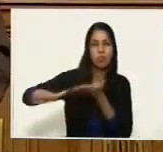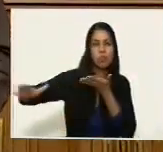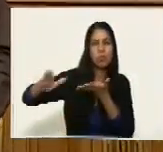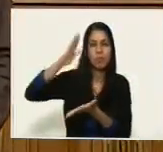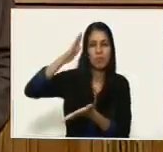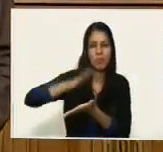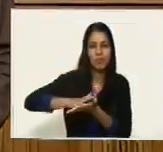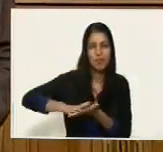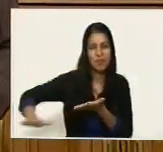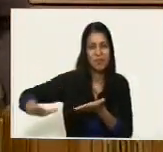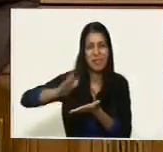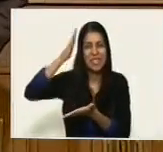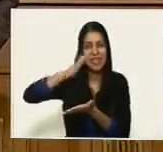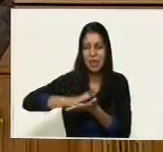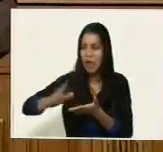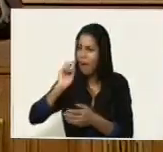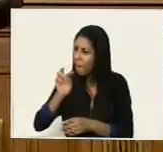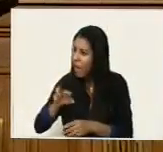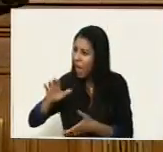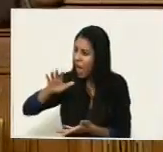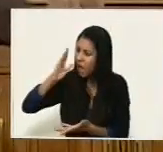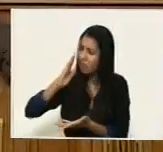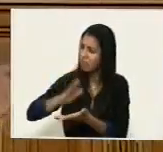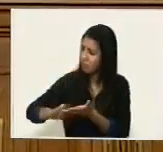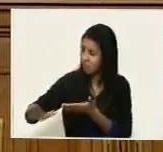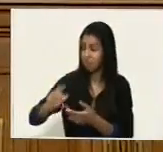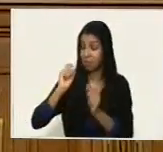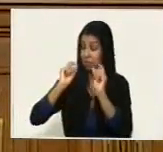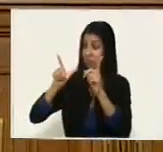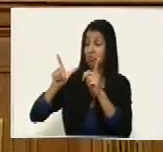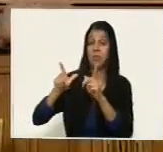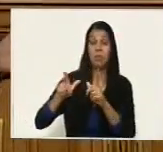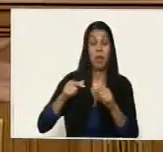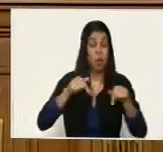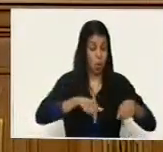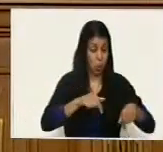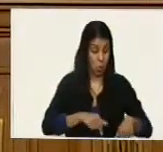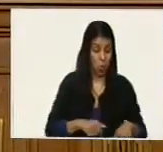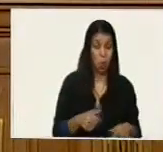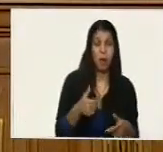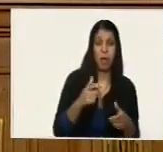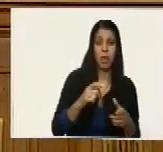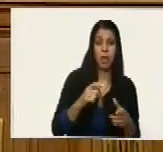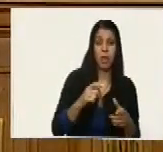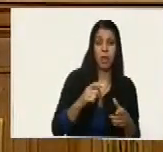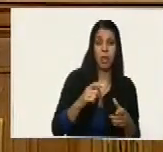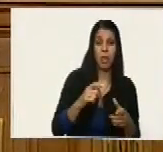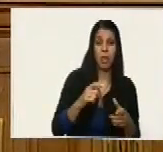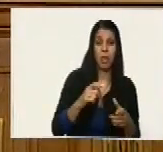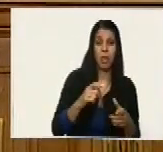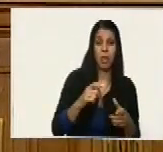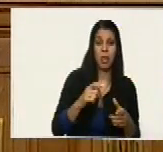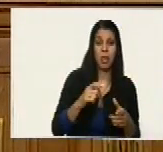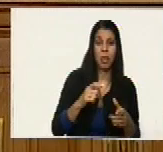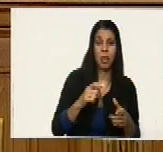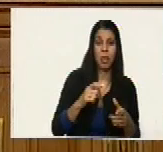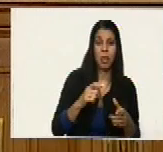el periódico, y hoy uno ve estos celulares inteligentes y todas esas cosas.